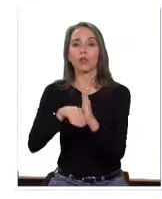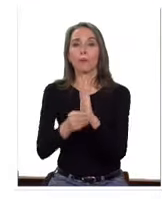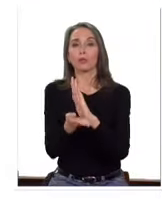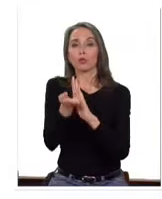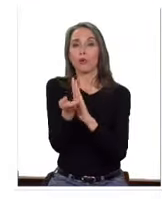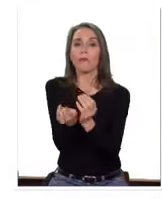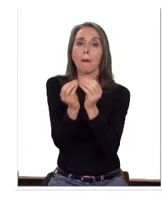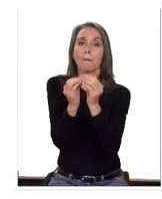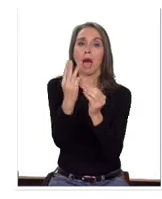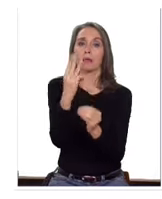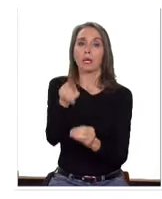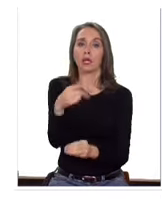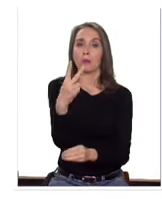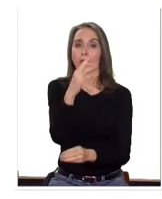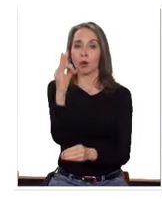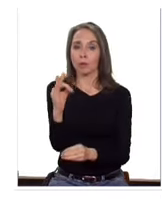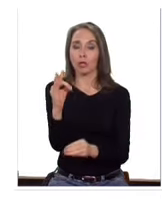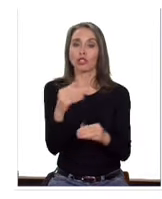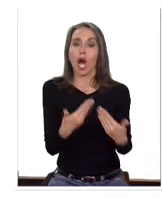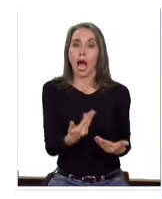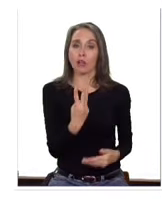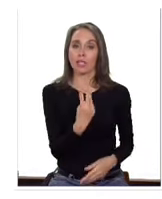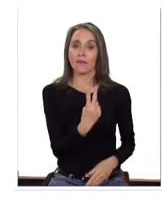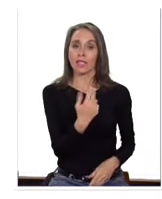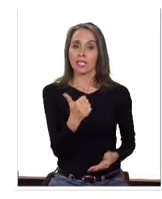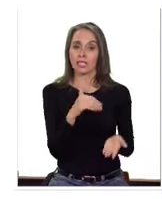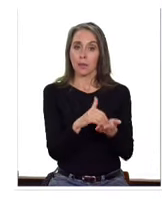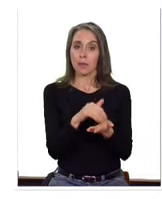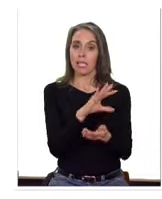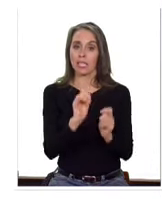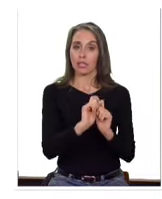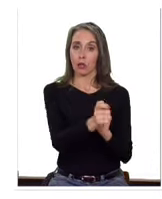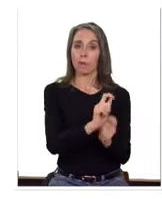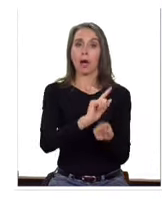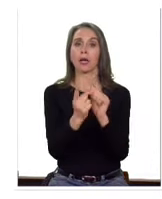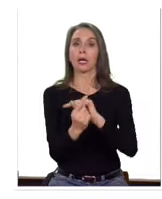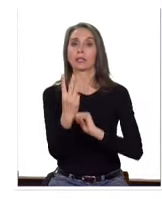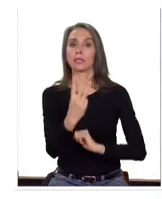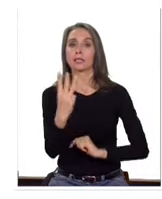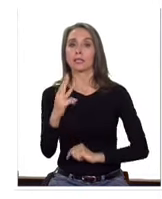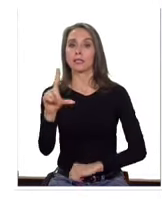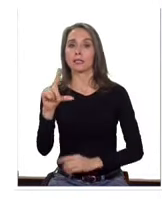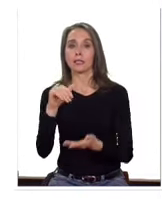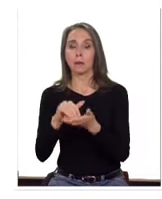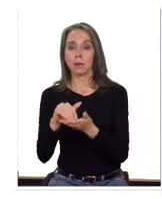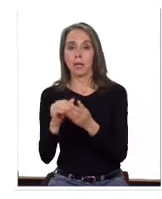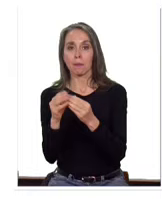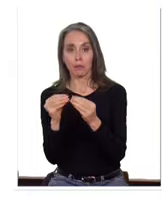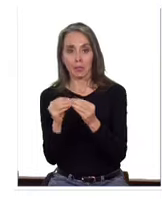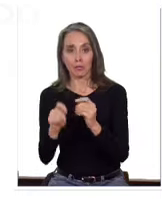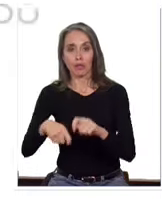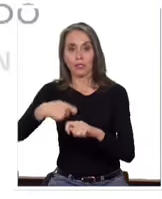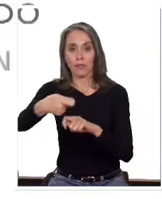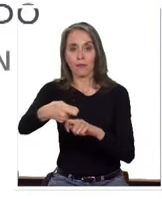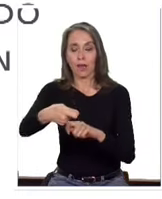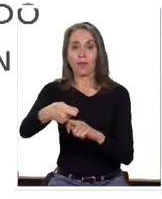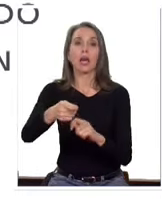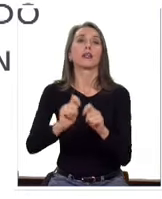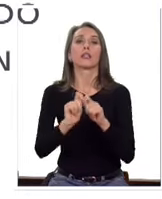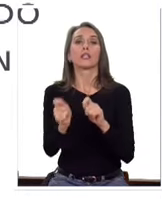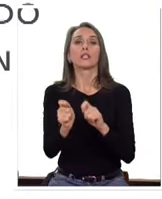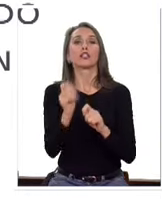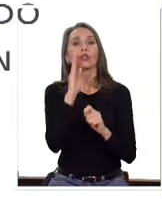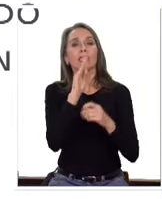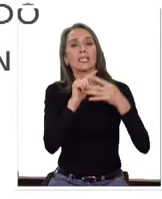un 3,2% de los actuales 326.500 a 337.000 pesos, además de aumentar el monto